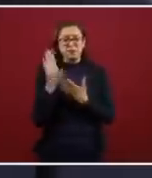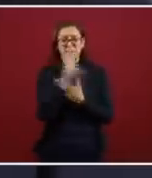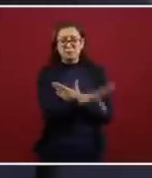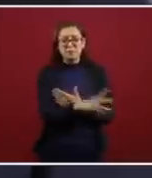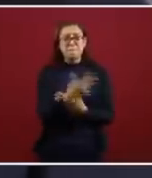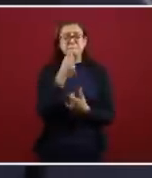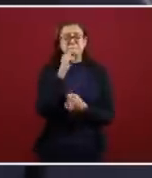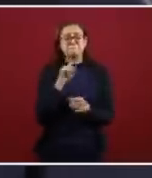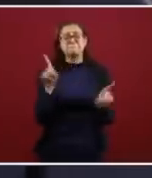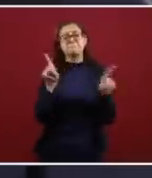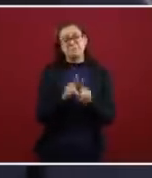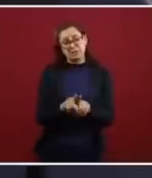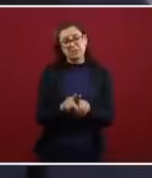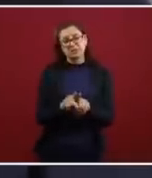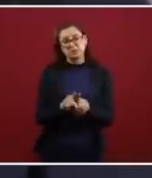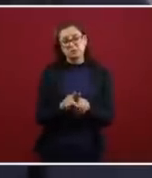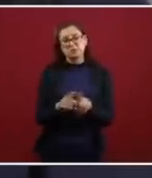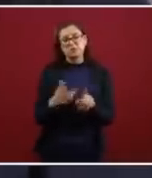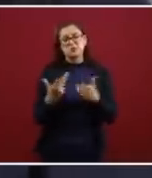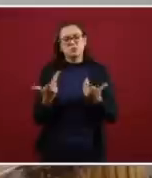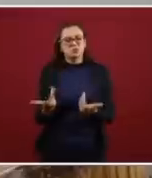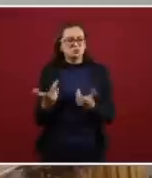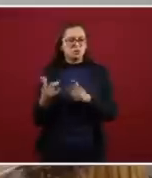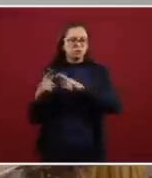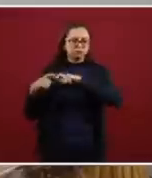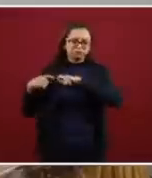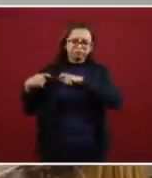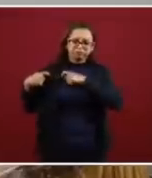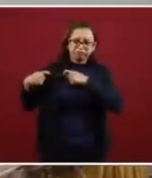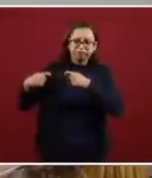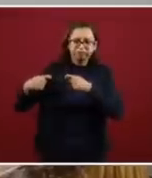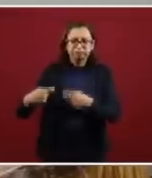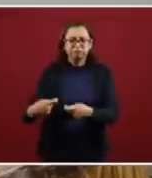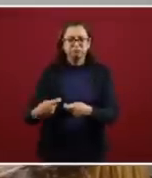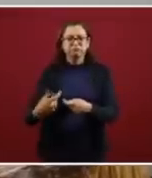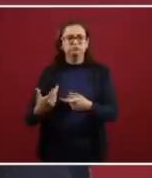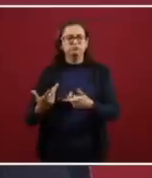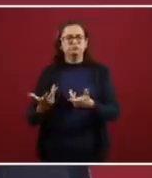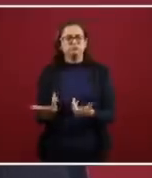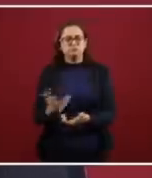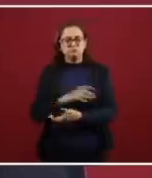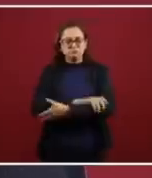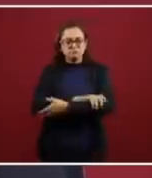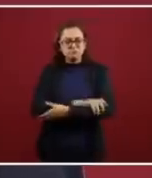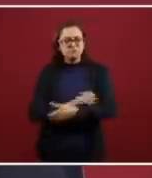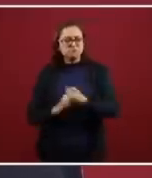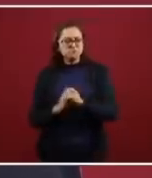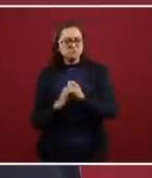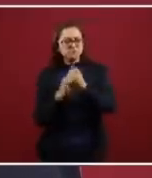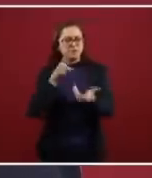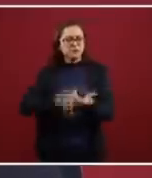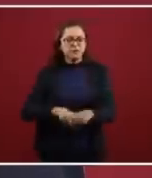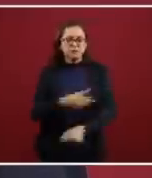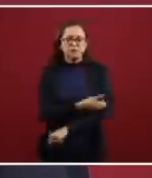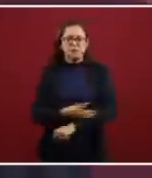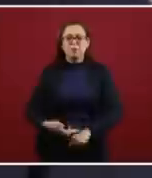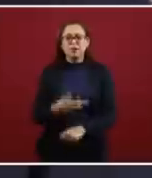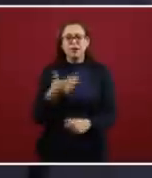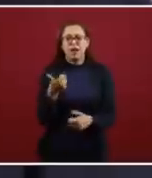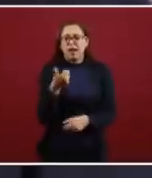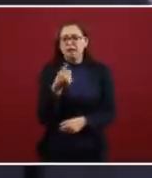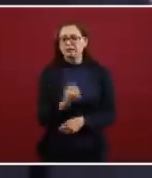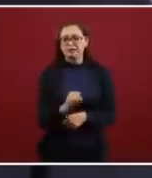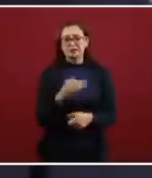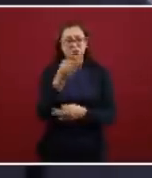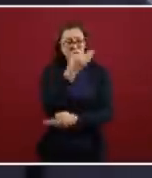fortalecer la tradición de solidaridad que hay en la familia mexicana.